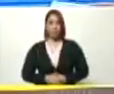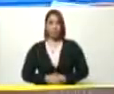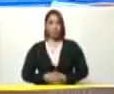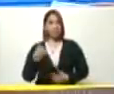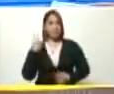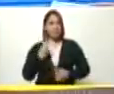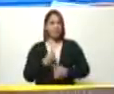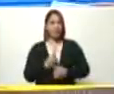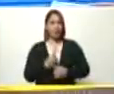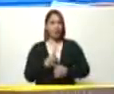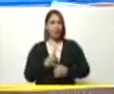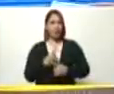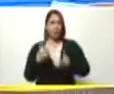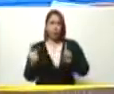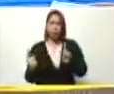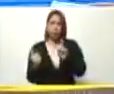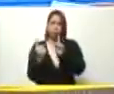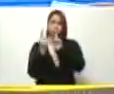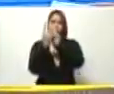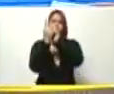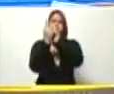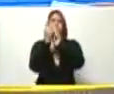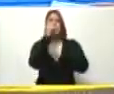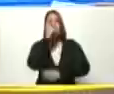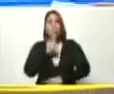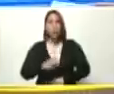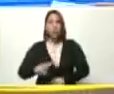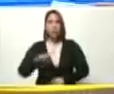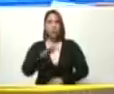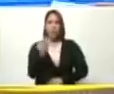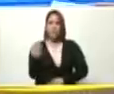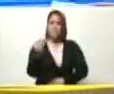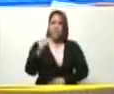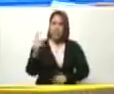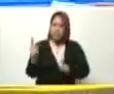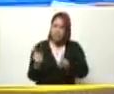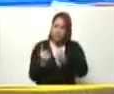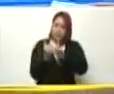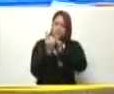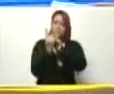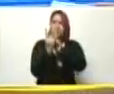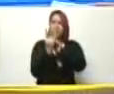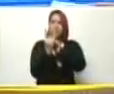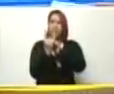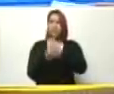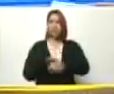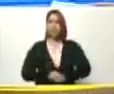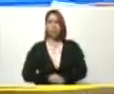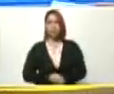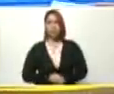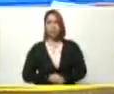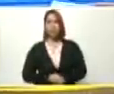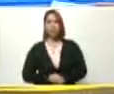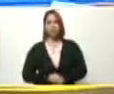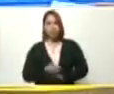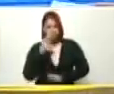debemos acercarnos como pueblo más y más a la Fuerza Armada.